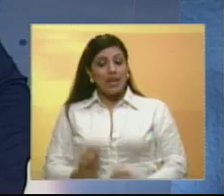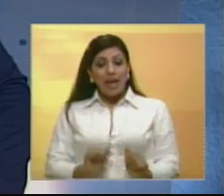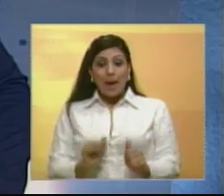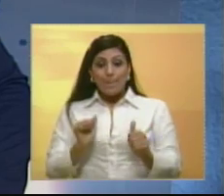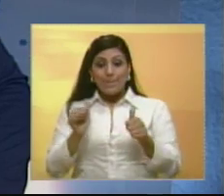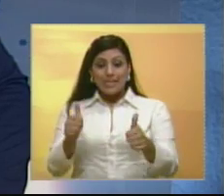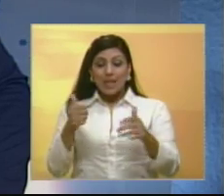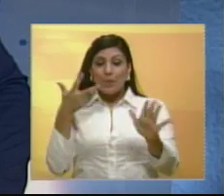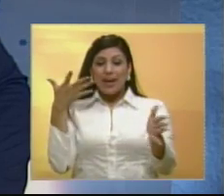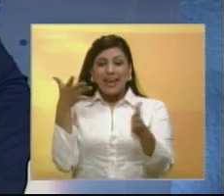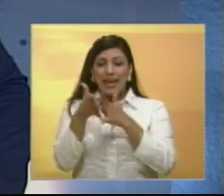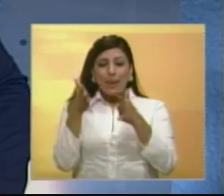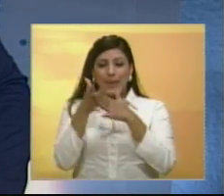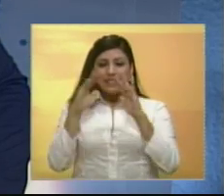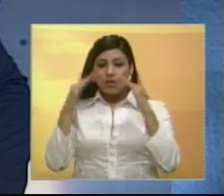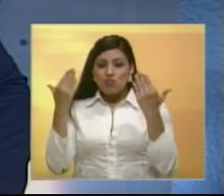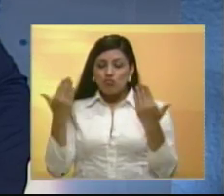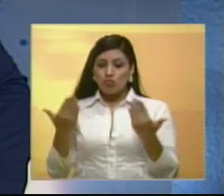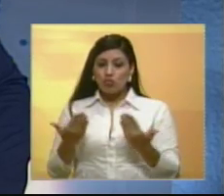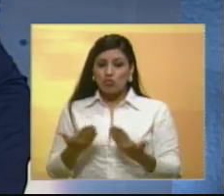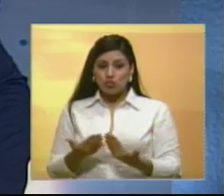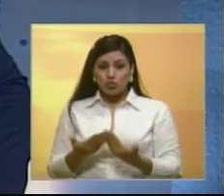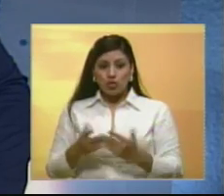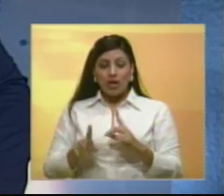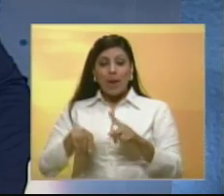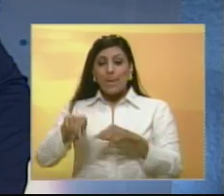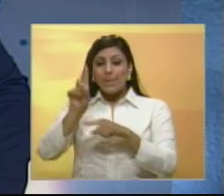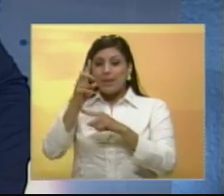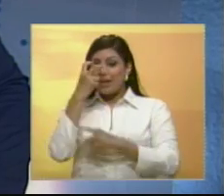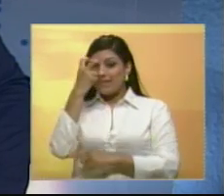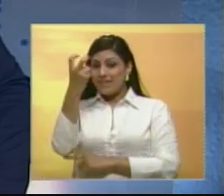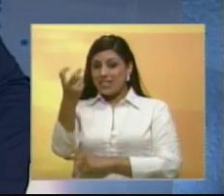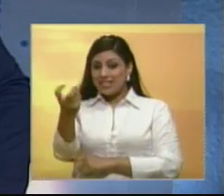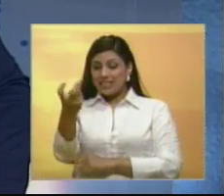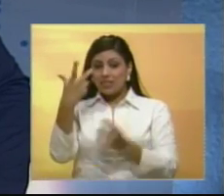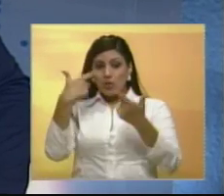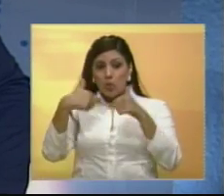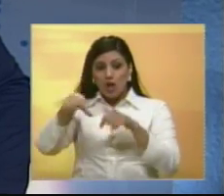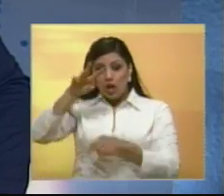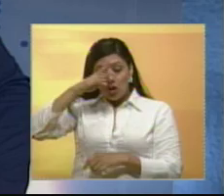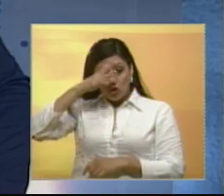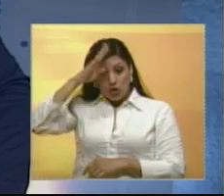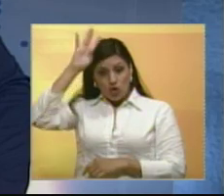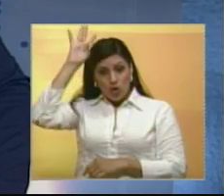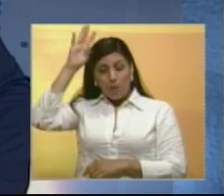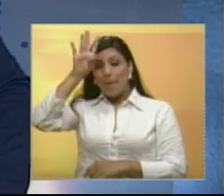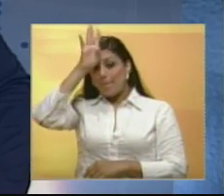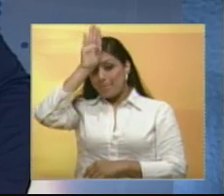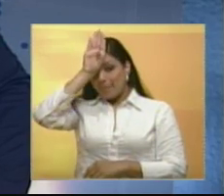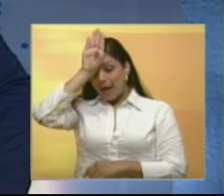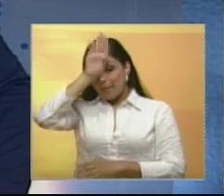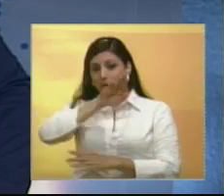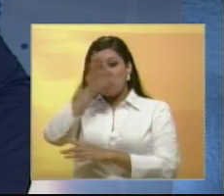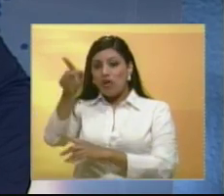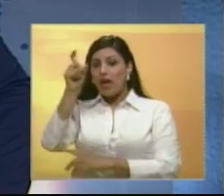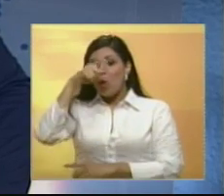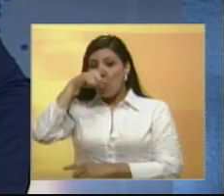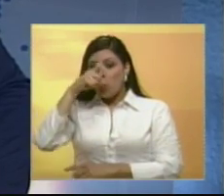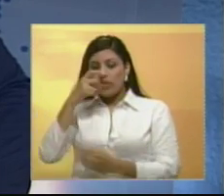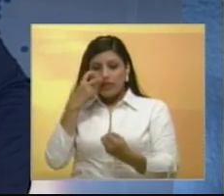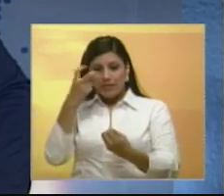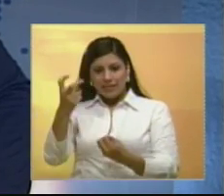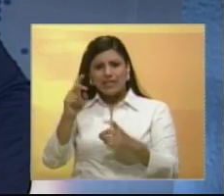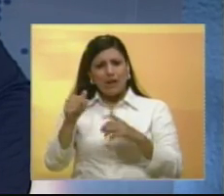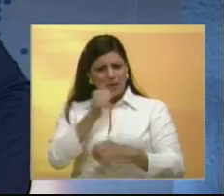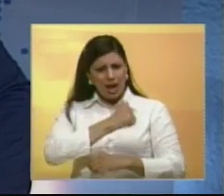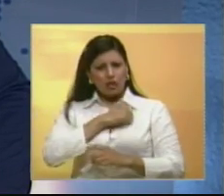Iniciamos nuestro recorrido por lo que pasa en el mundo. Durante su primera visita a la sinagoga de Roma, el Papa Francisco pidió que judíos y católicos